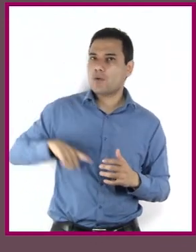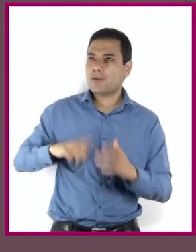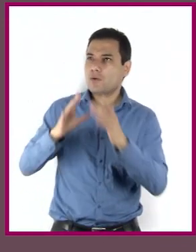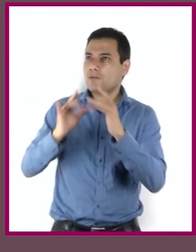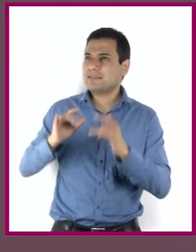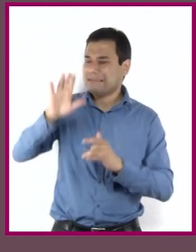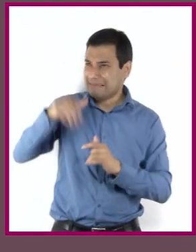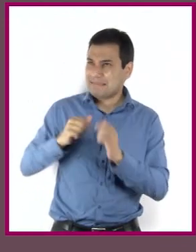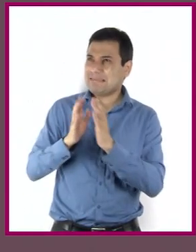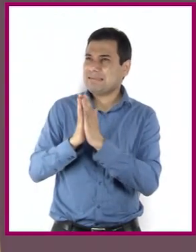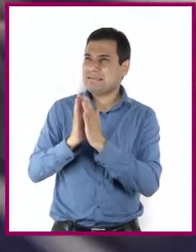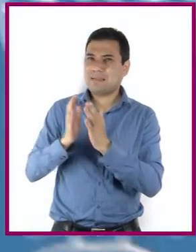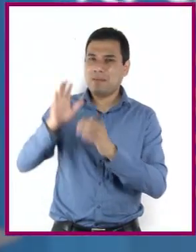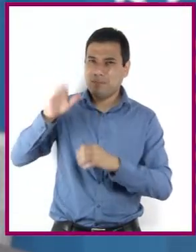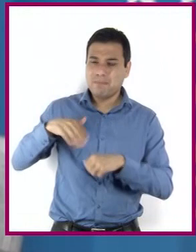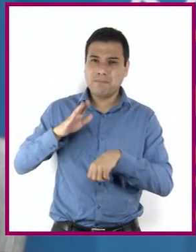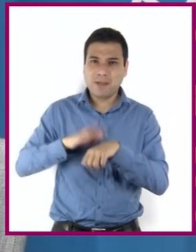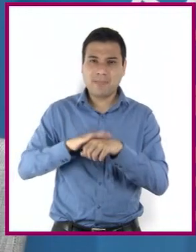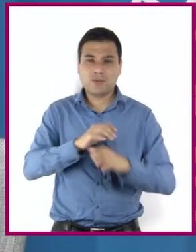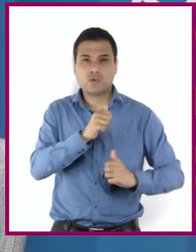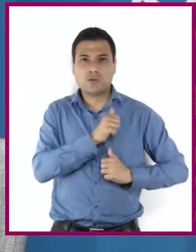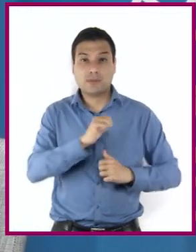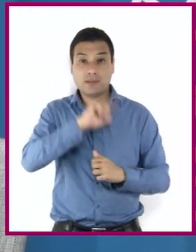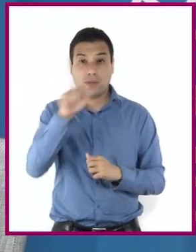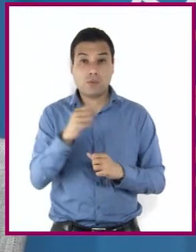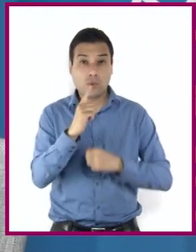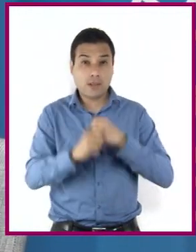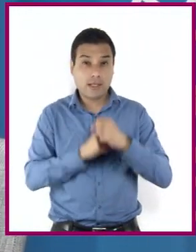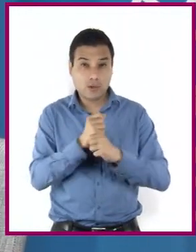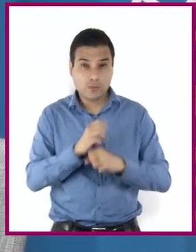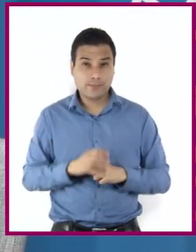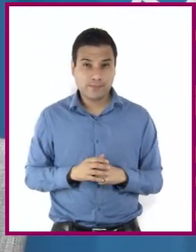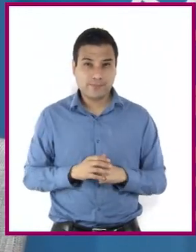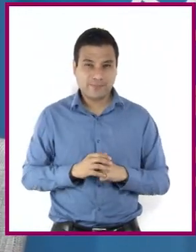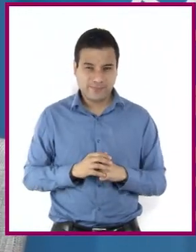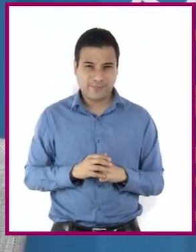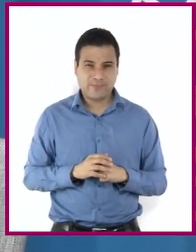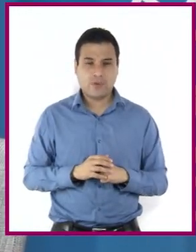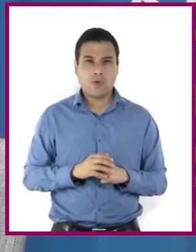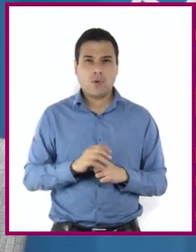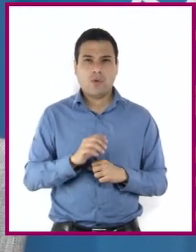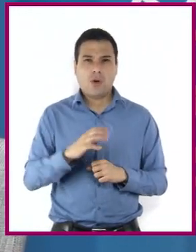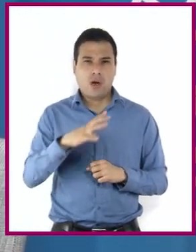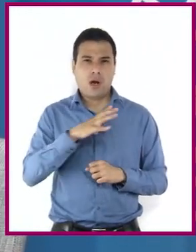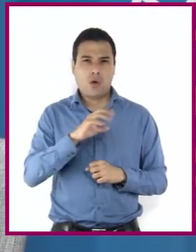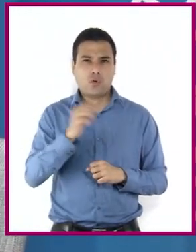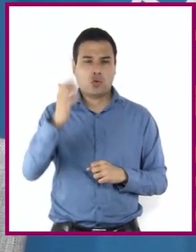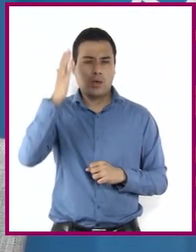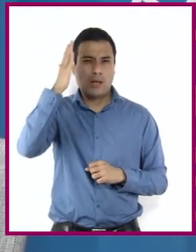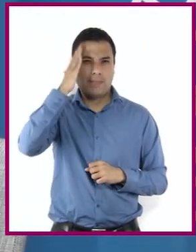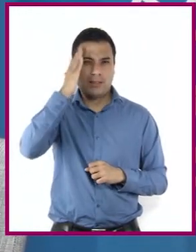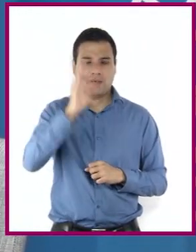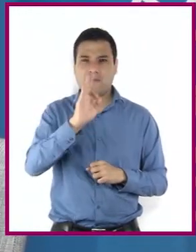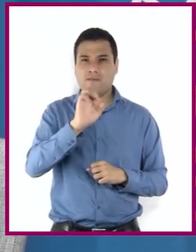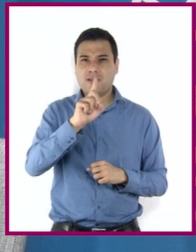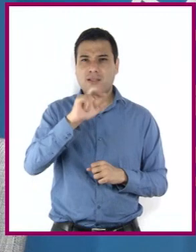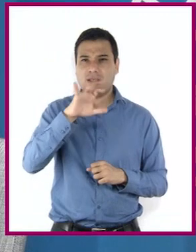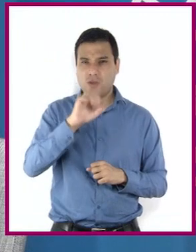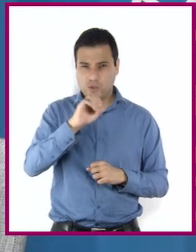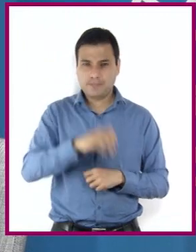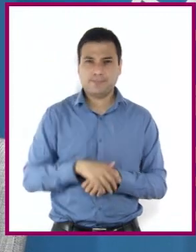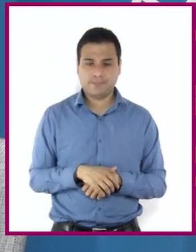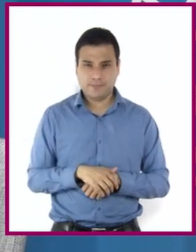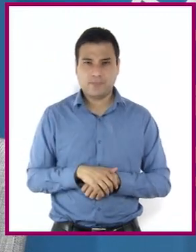de dominar México. Un año más tarde, Federico Forey, con cerca de 30,000 elementos más sus aliados